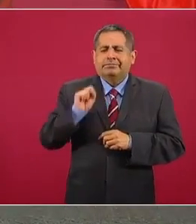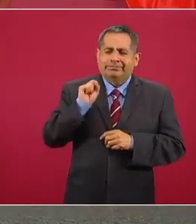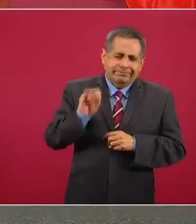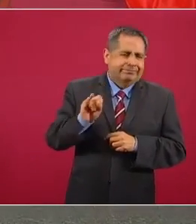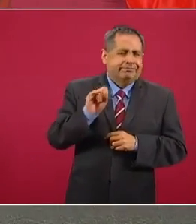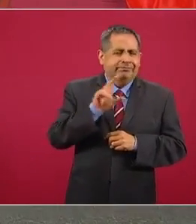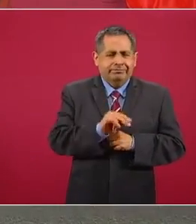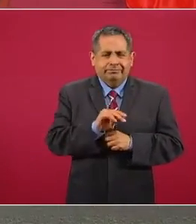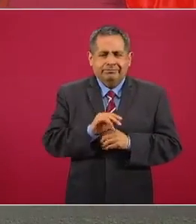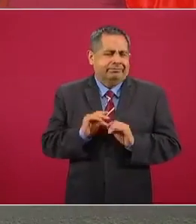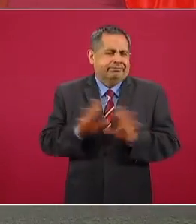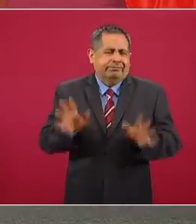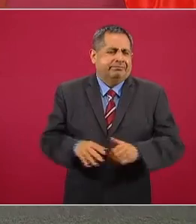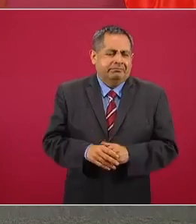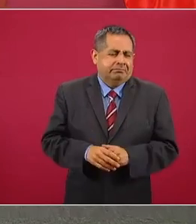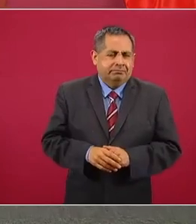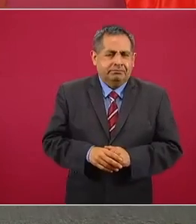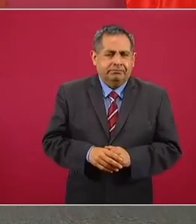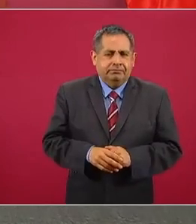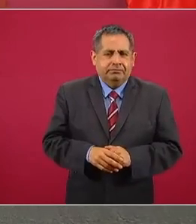no.